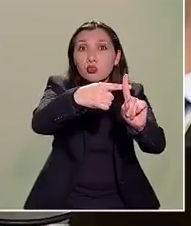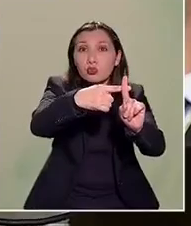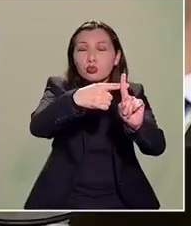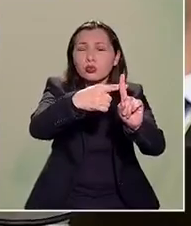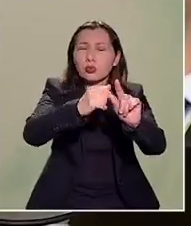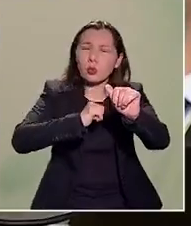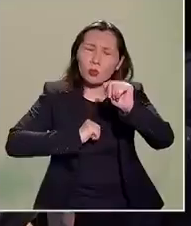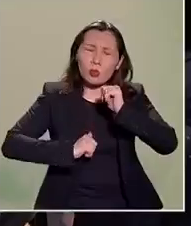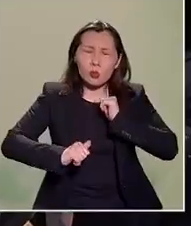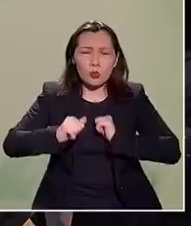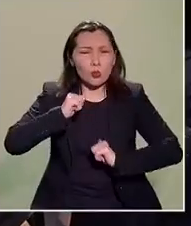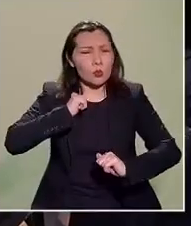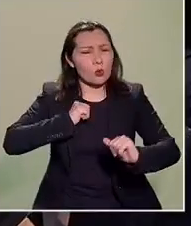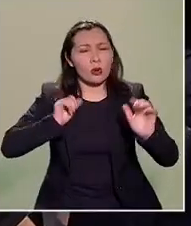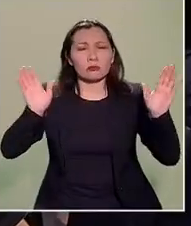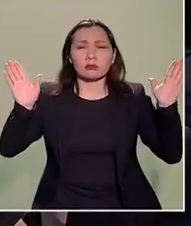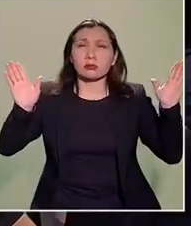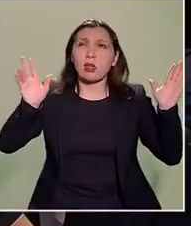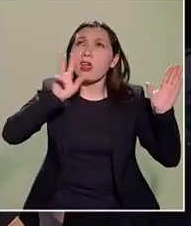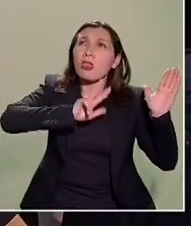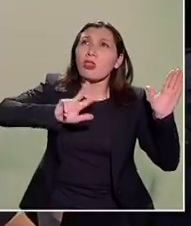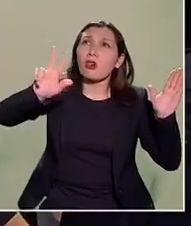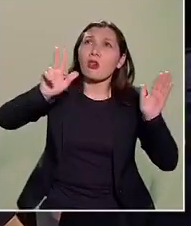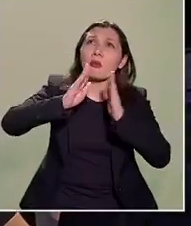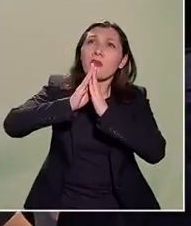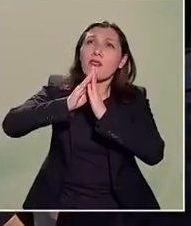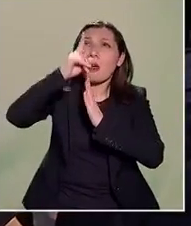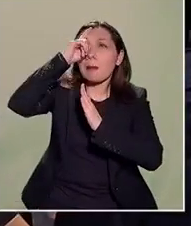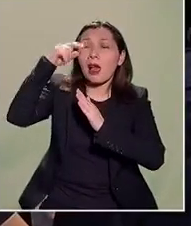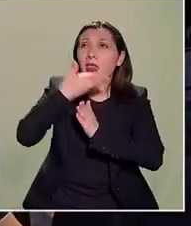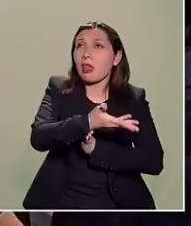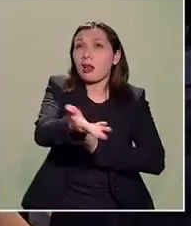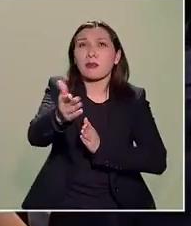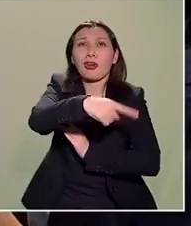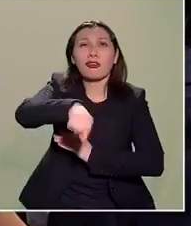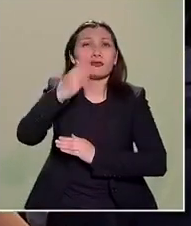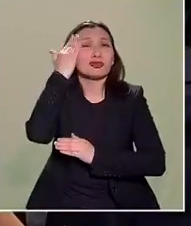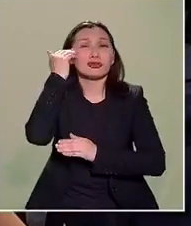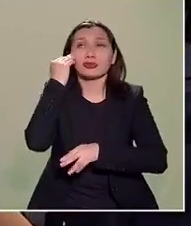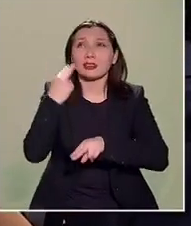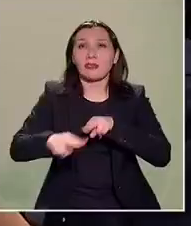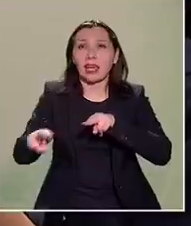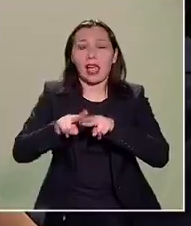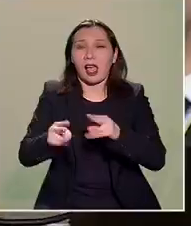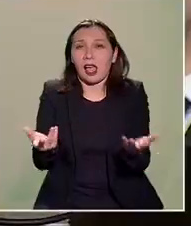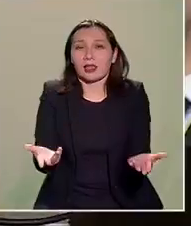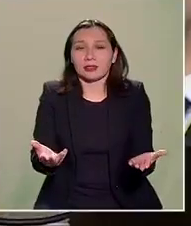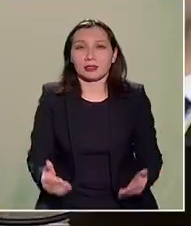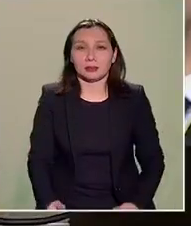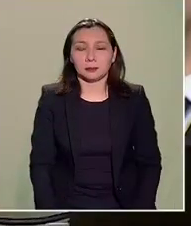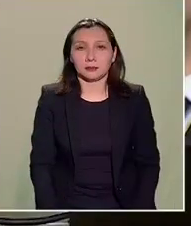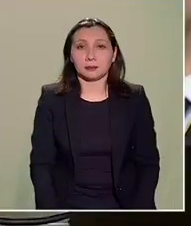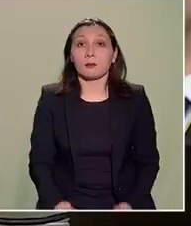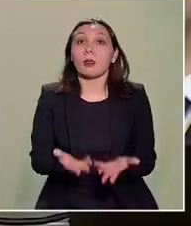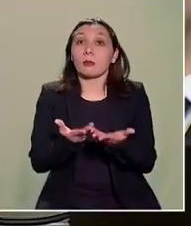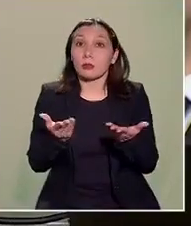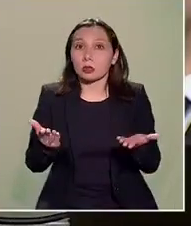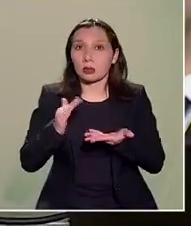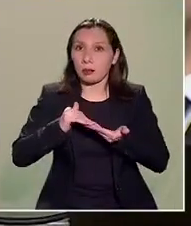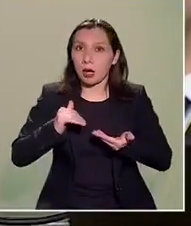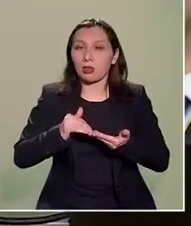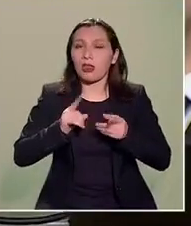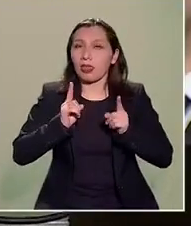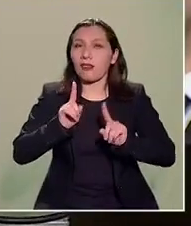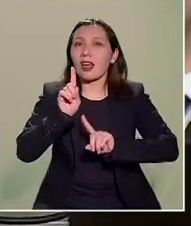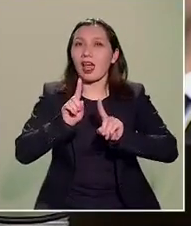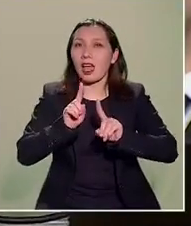intenso sufrimiento clama dijo padre perdónales porque no saben lo que hacen por eso el perdón debe